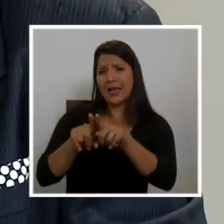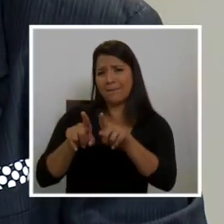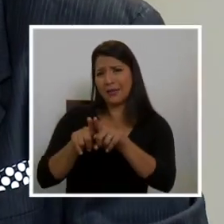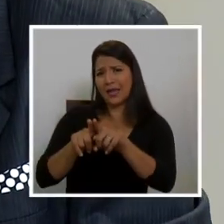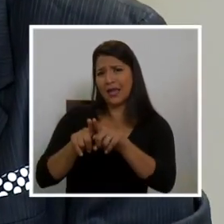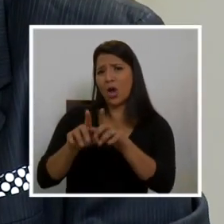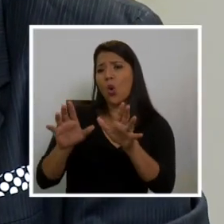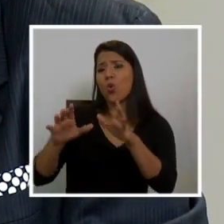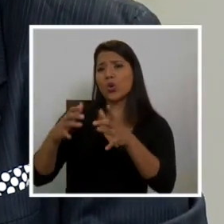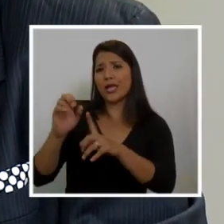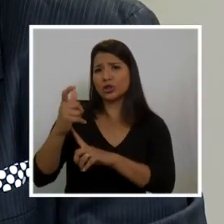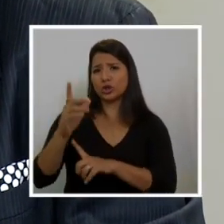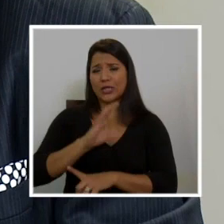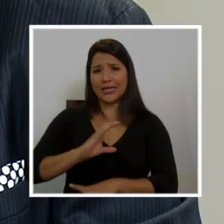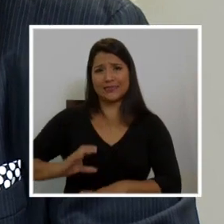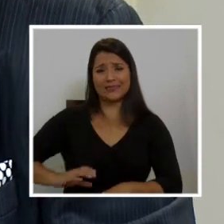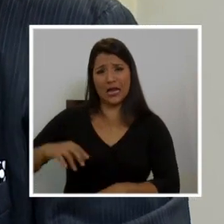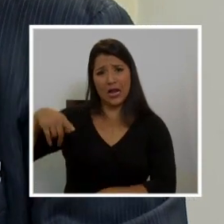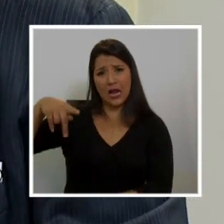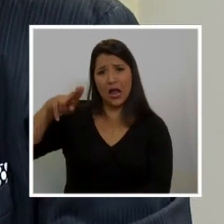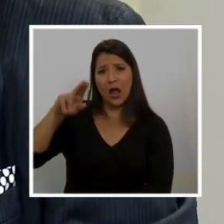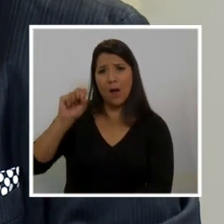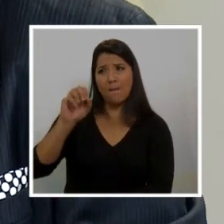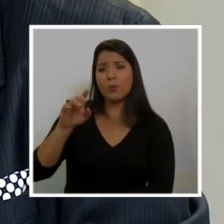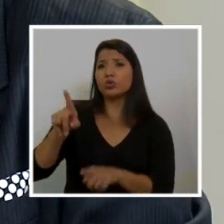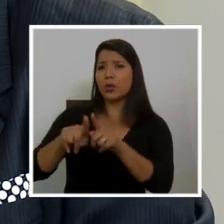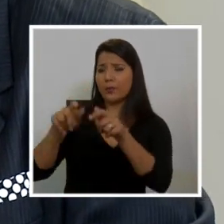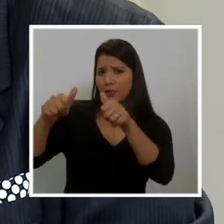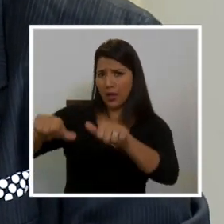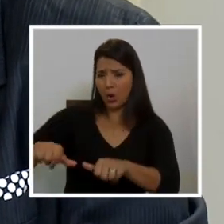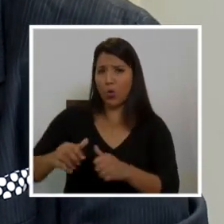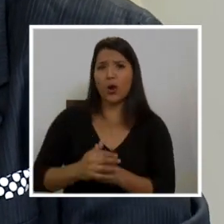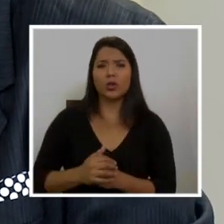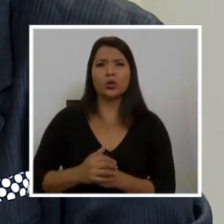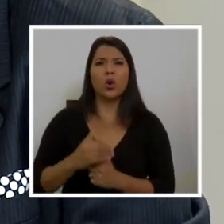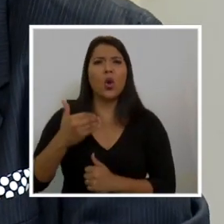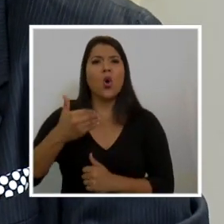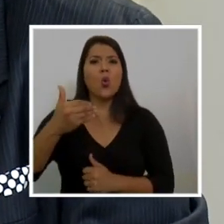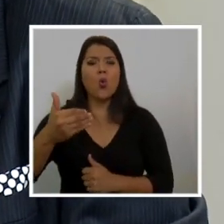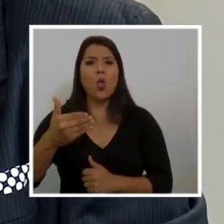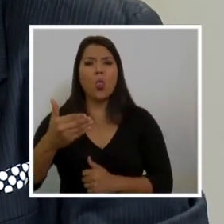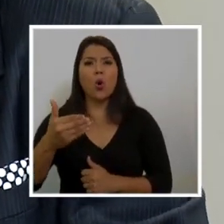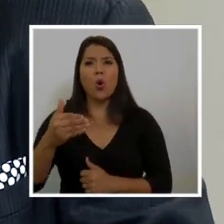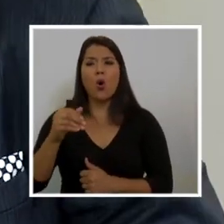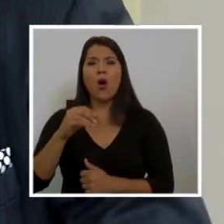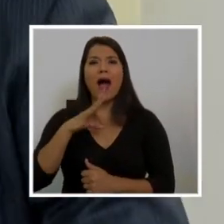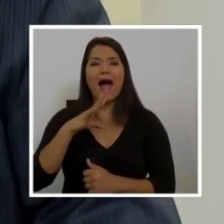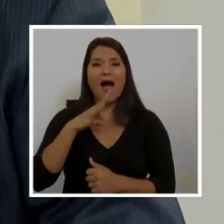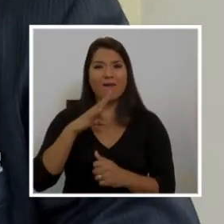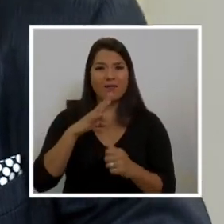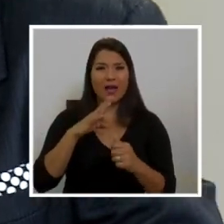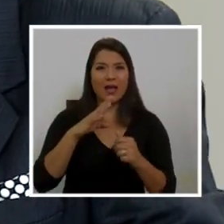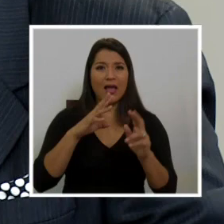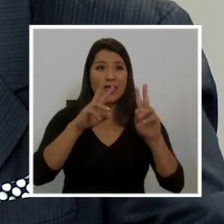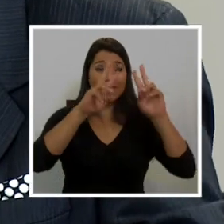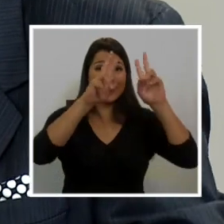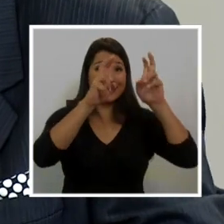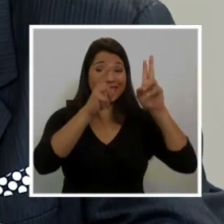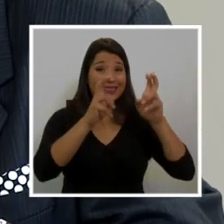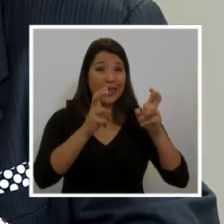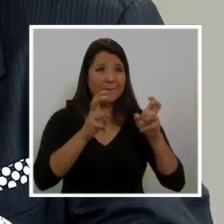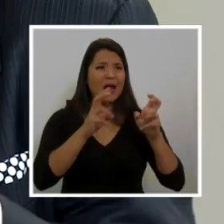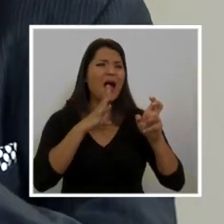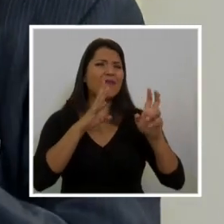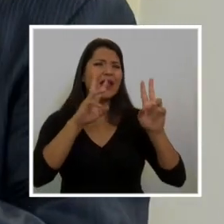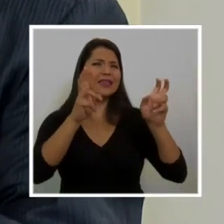Carlos Ricardo da sus declaraciones, toca temas muy neutrales. Cuando habla de su agenda, no tocó el tema de la huelga, de las huelgas,